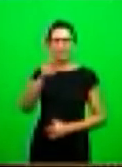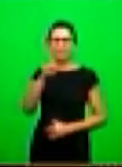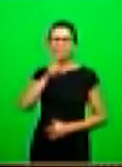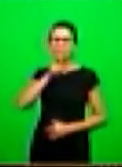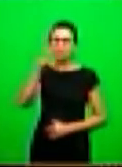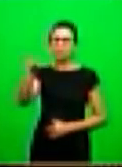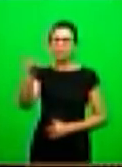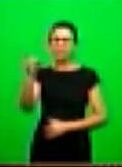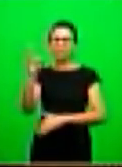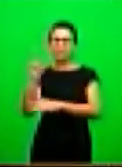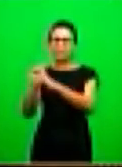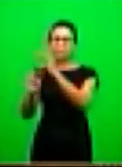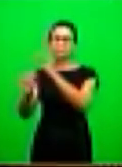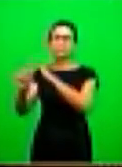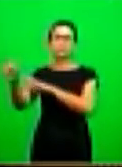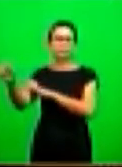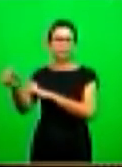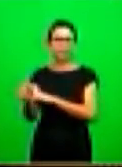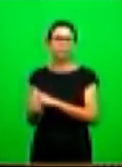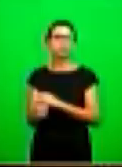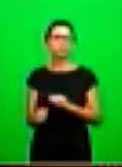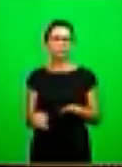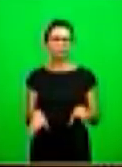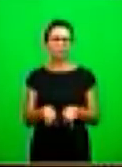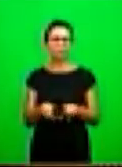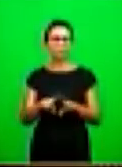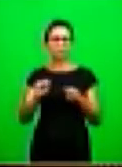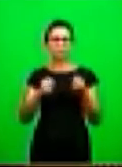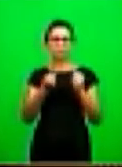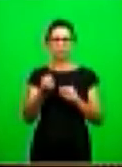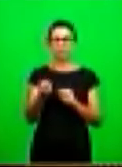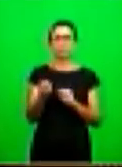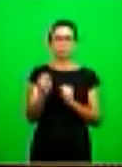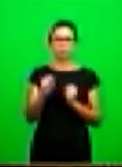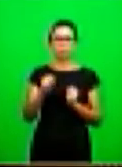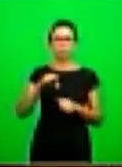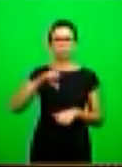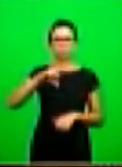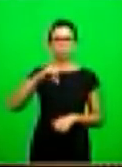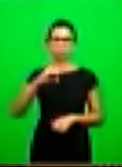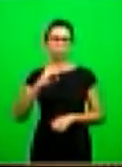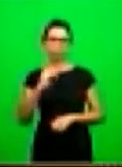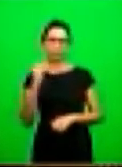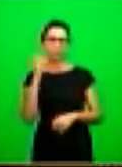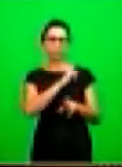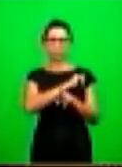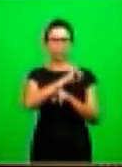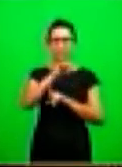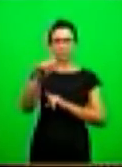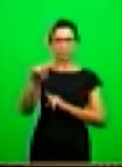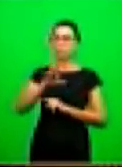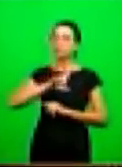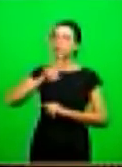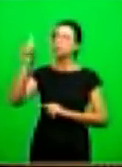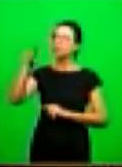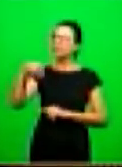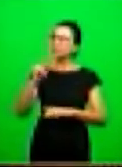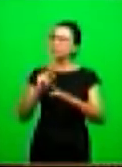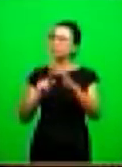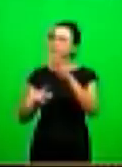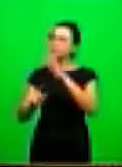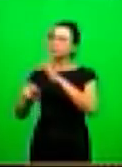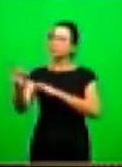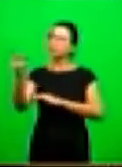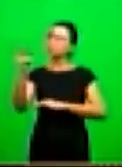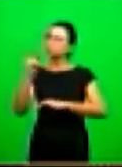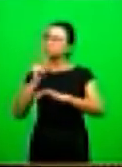él pone énfasis. O sea, así mismo como en Moisés allá, en Salmo 90, él profetiza, tú eres Dios de eternidad y eternidad,